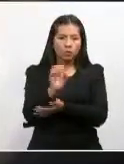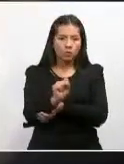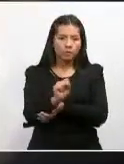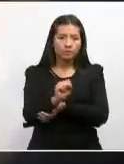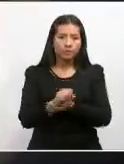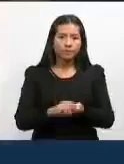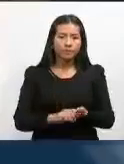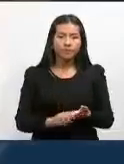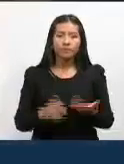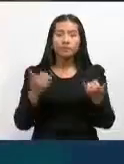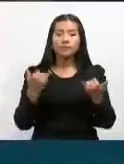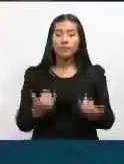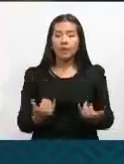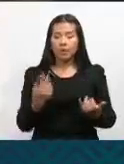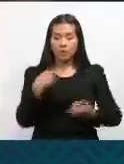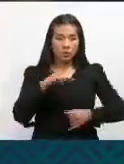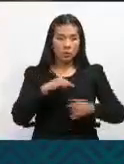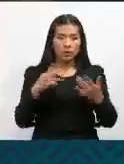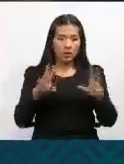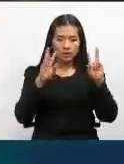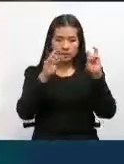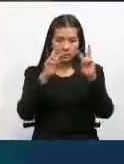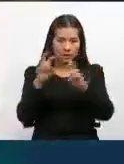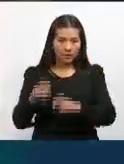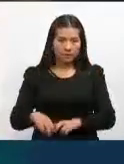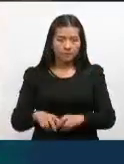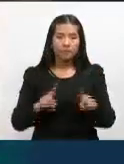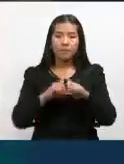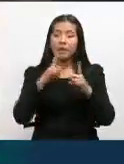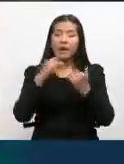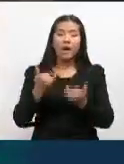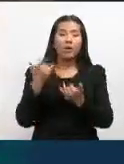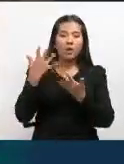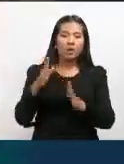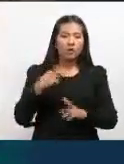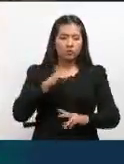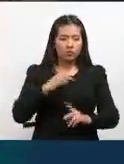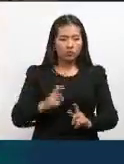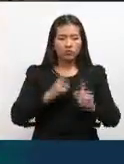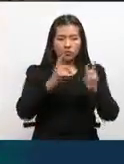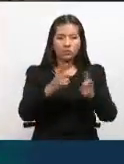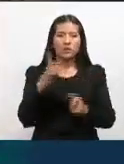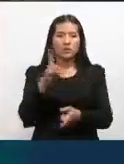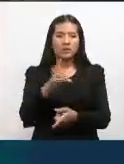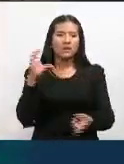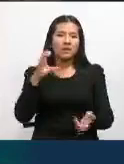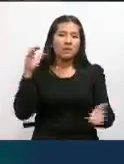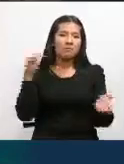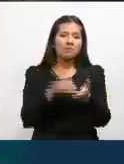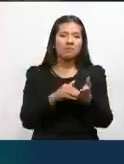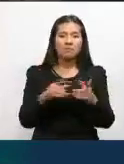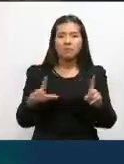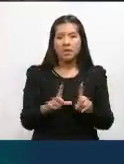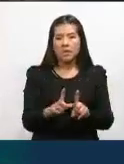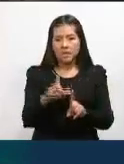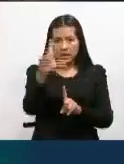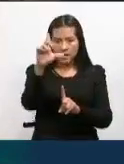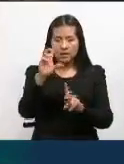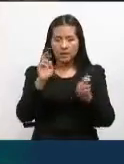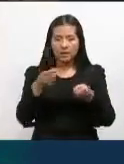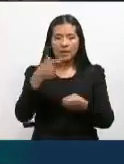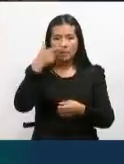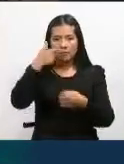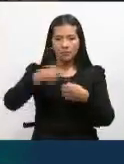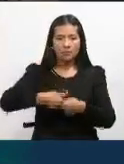de la cual estamos haciendo la entrega en el suministro de casi 100 mililitros en lo que corresponde a gasolina el